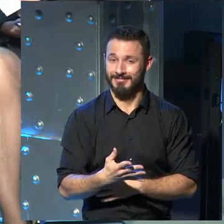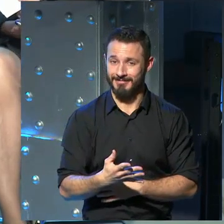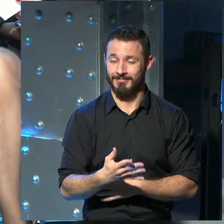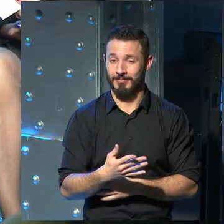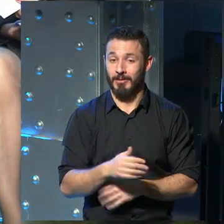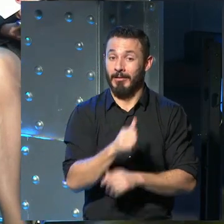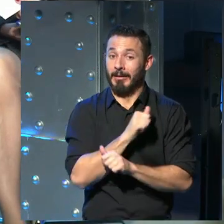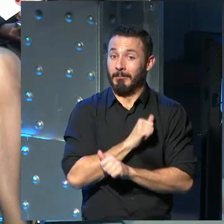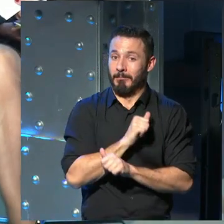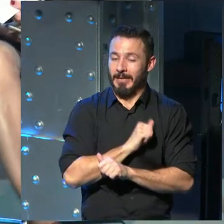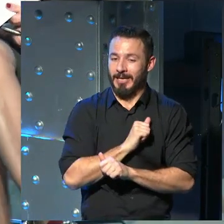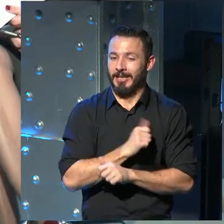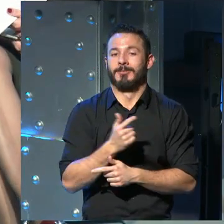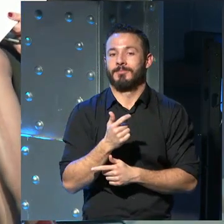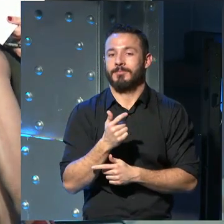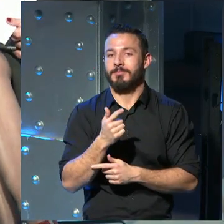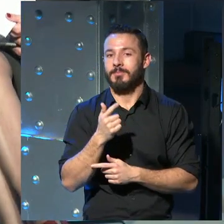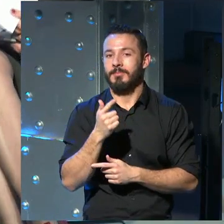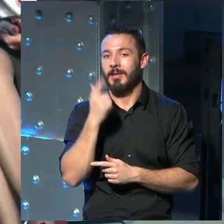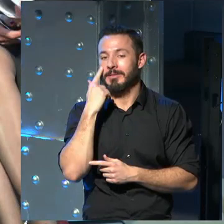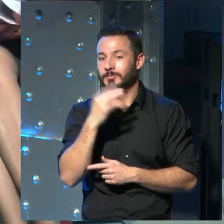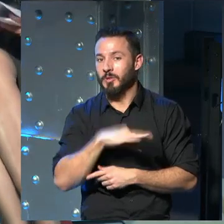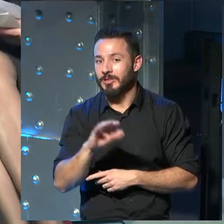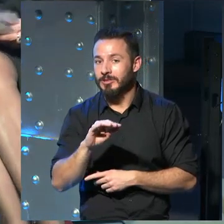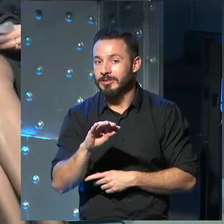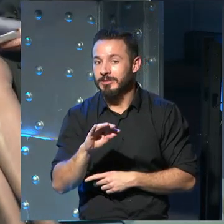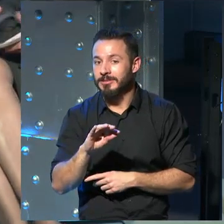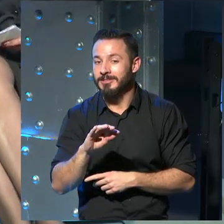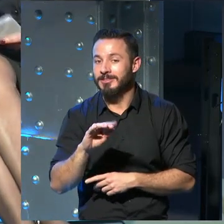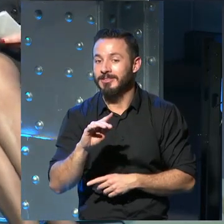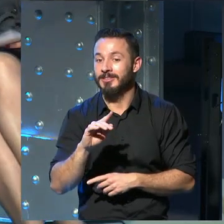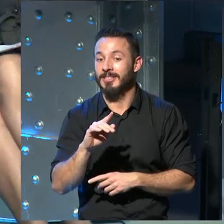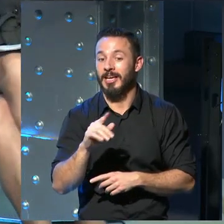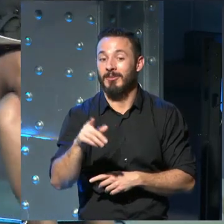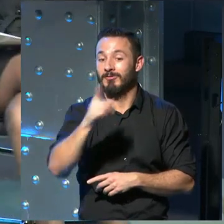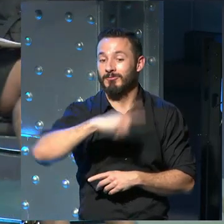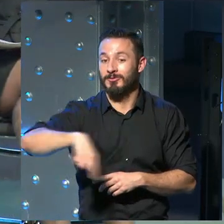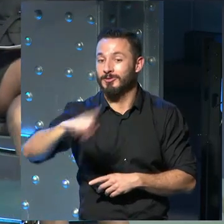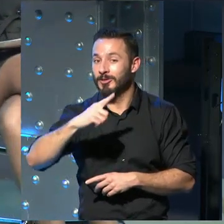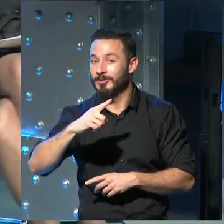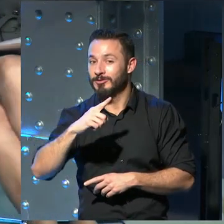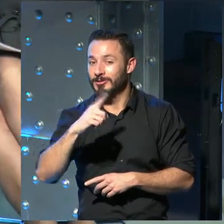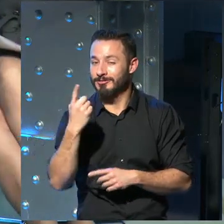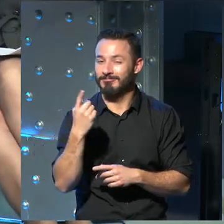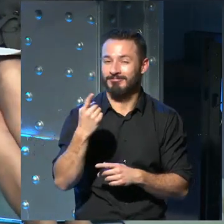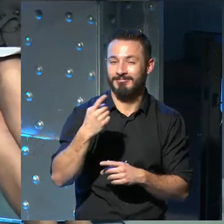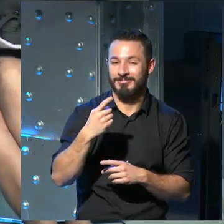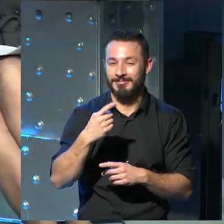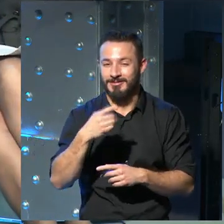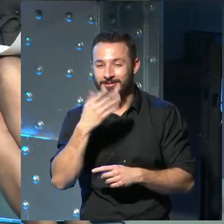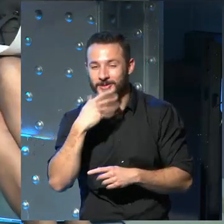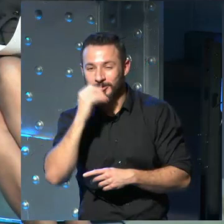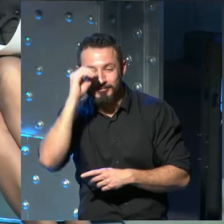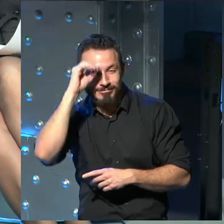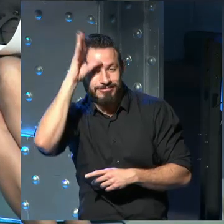Espero conseguir de alguna manera saciar vuestra curiosidad sobre el tema en una primera fase inicial, luego